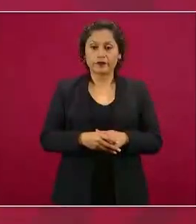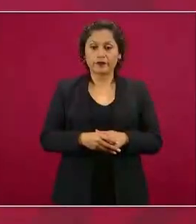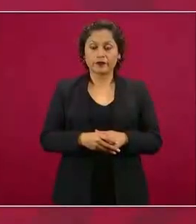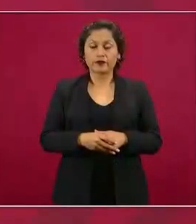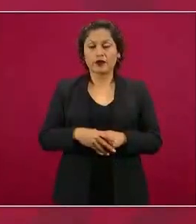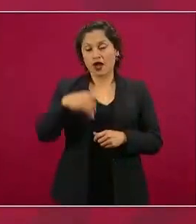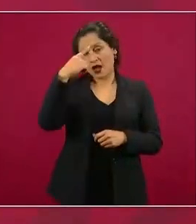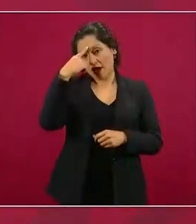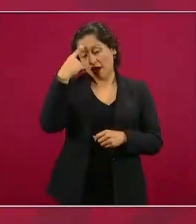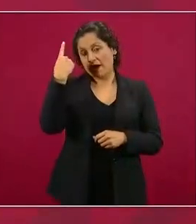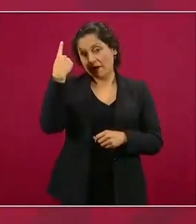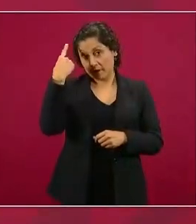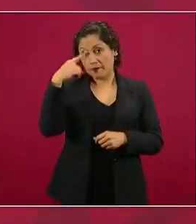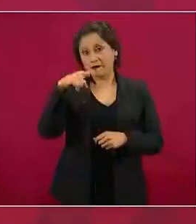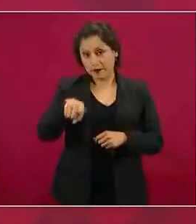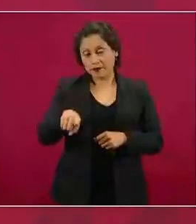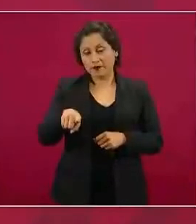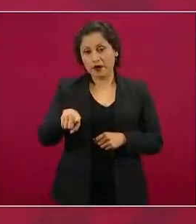oficios,